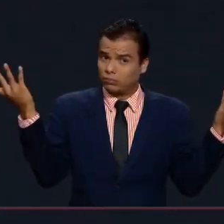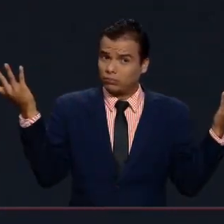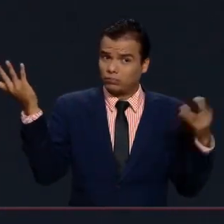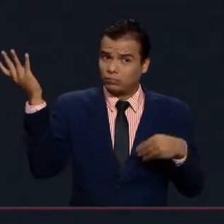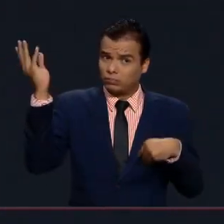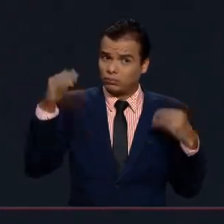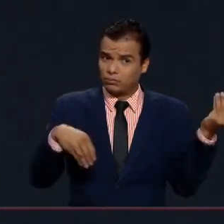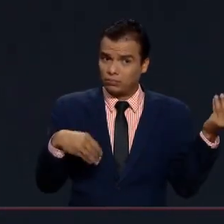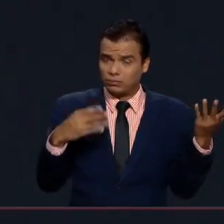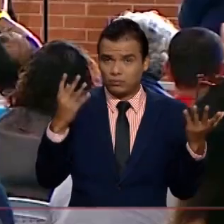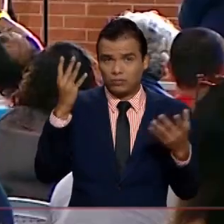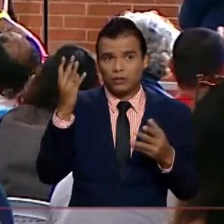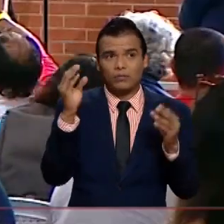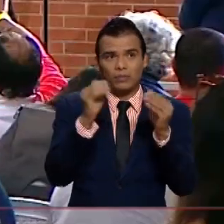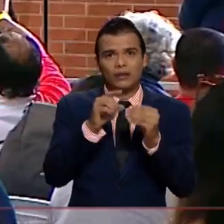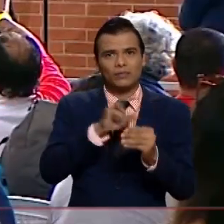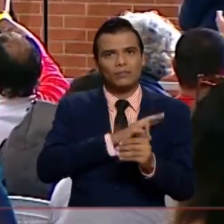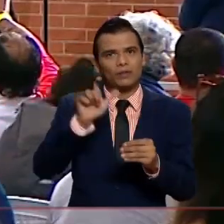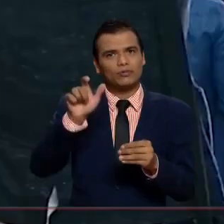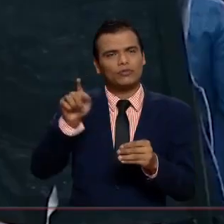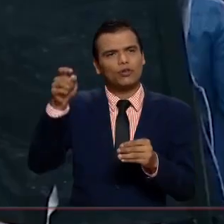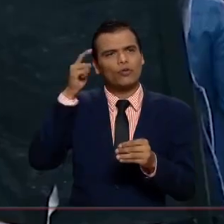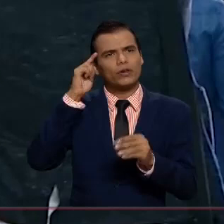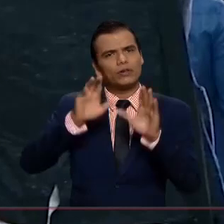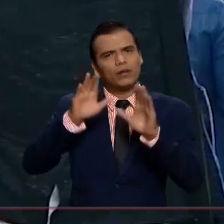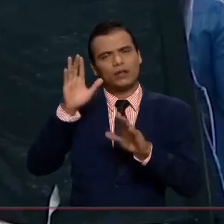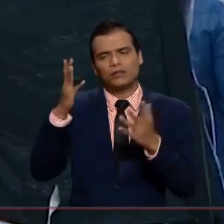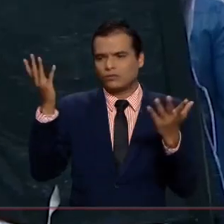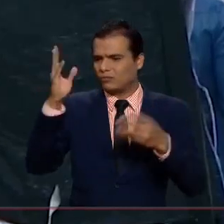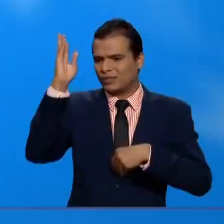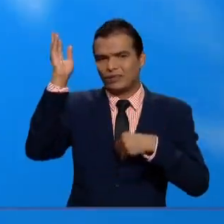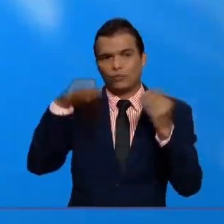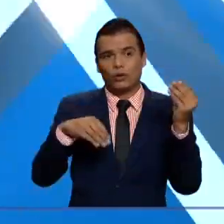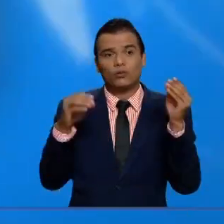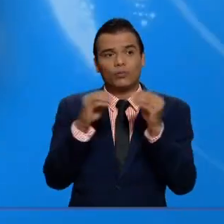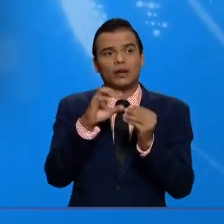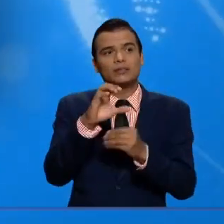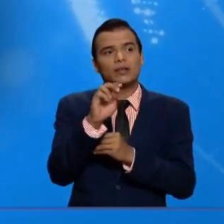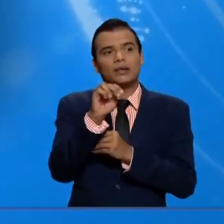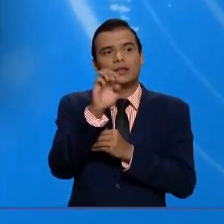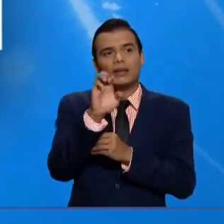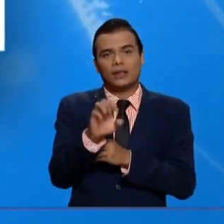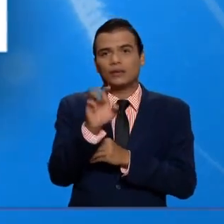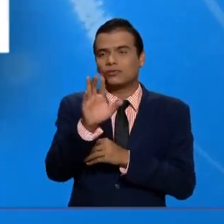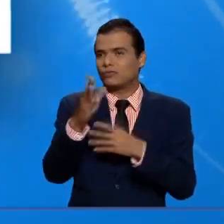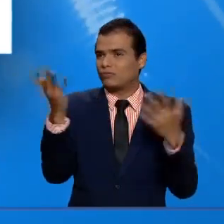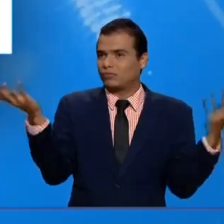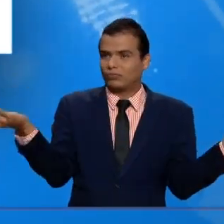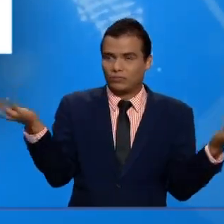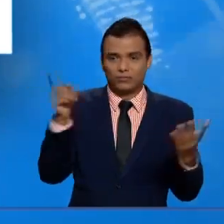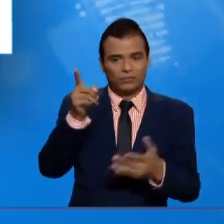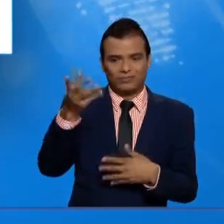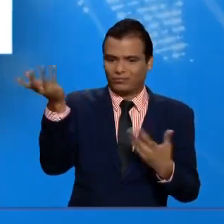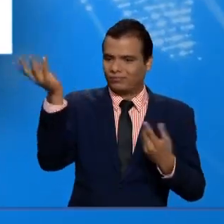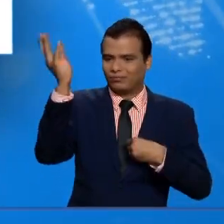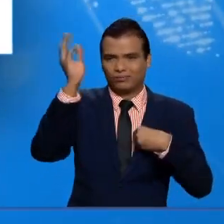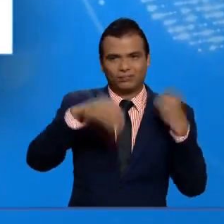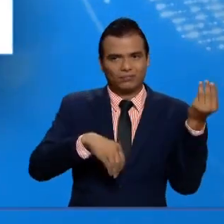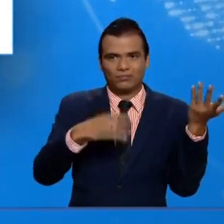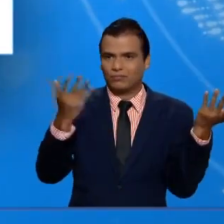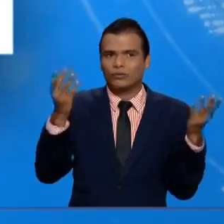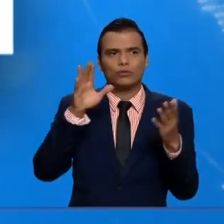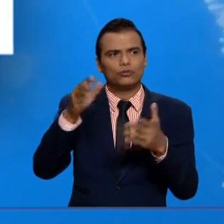Cauca. El mandatario cuestionó las decisiones del Consejo Nacional Electoral. Han sido golpeadas las alternativas políticas en las